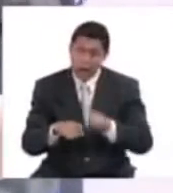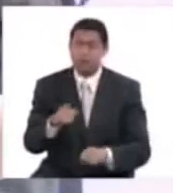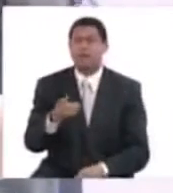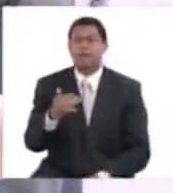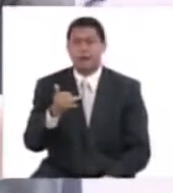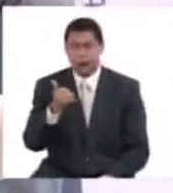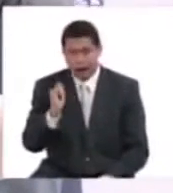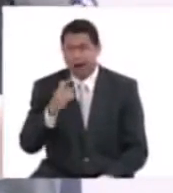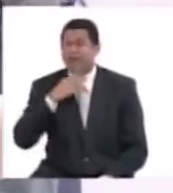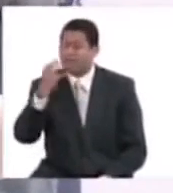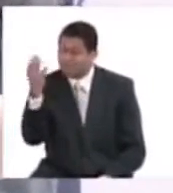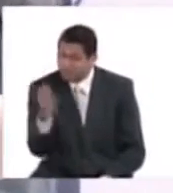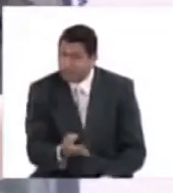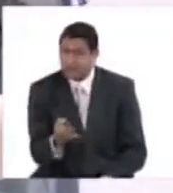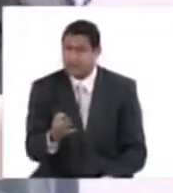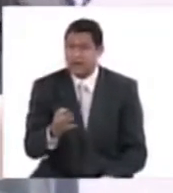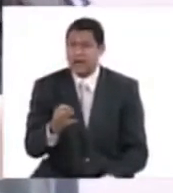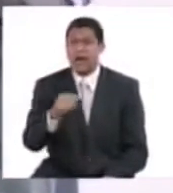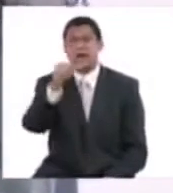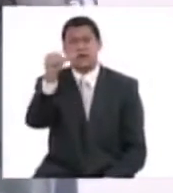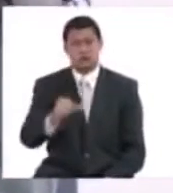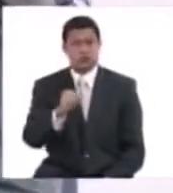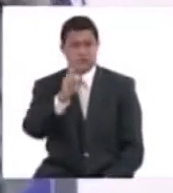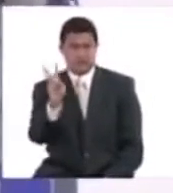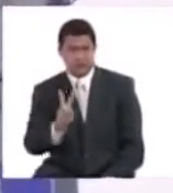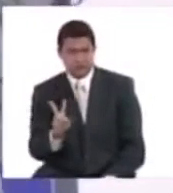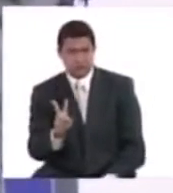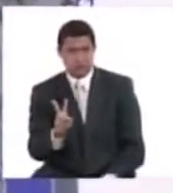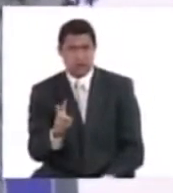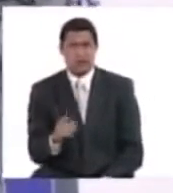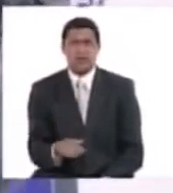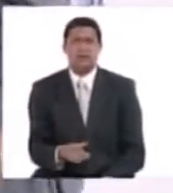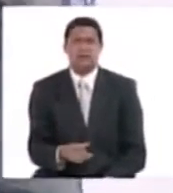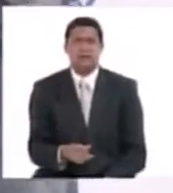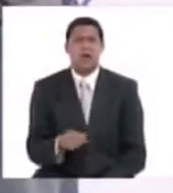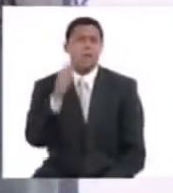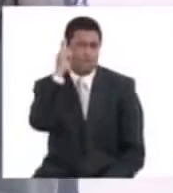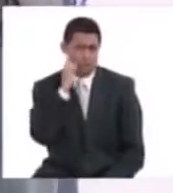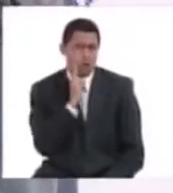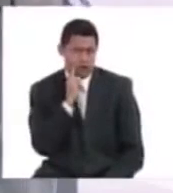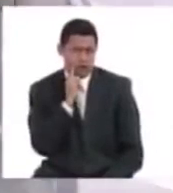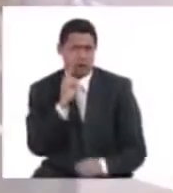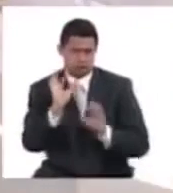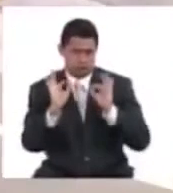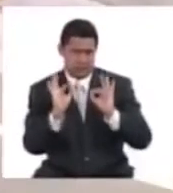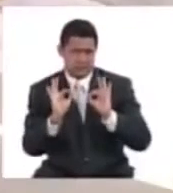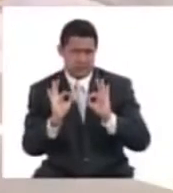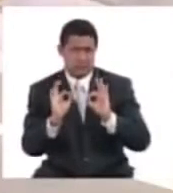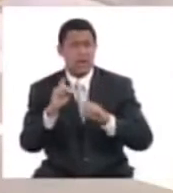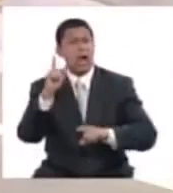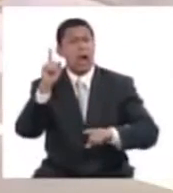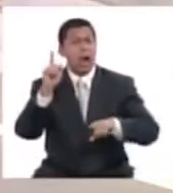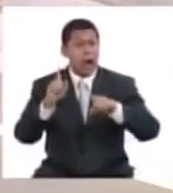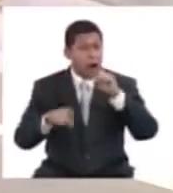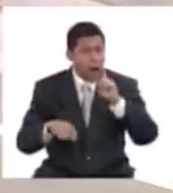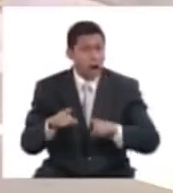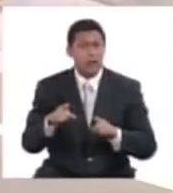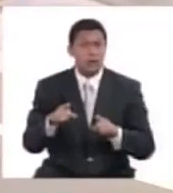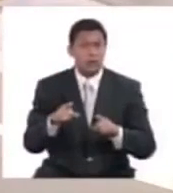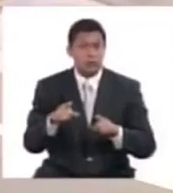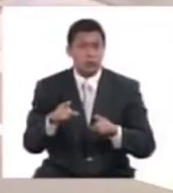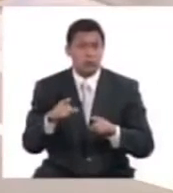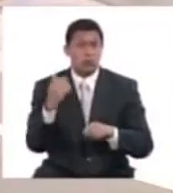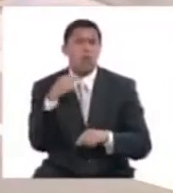se han confirmado en el sur del país, sobre todo en lo que es el estado Bolívar. Hay una serie de decesos,